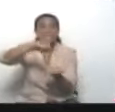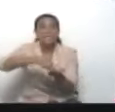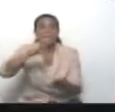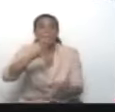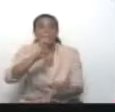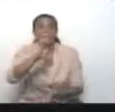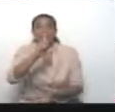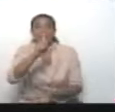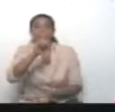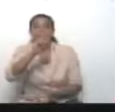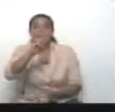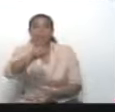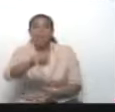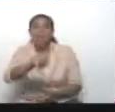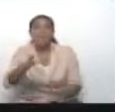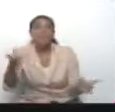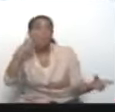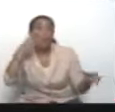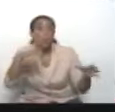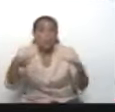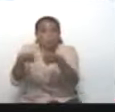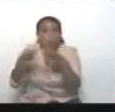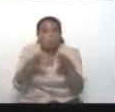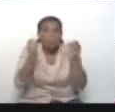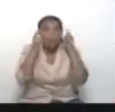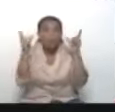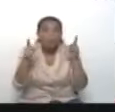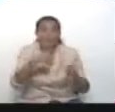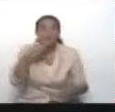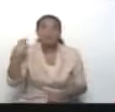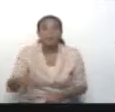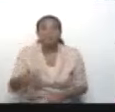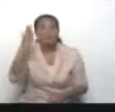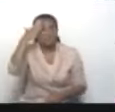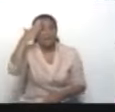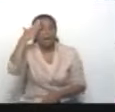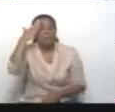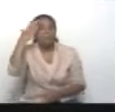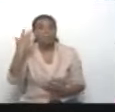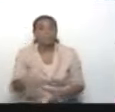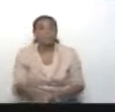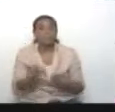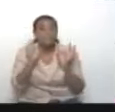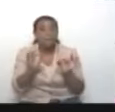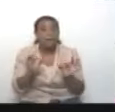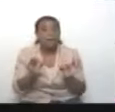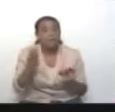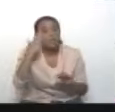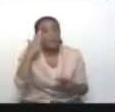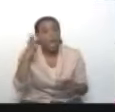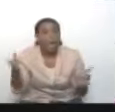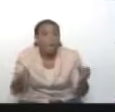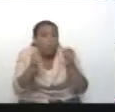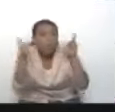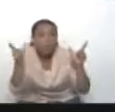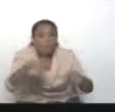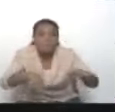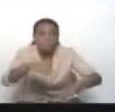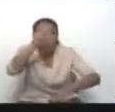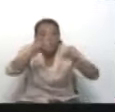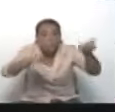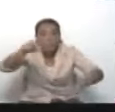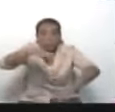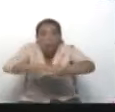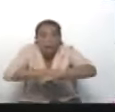Libera a los judíos y descubre los campos de concentración. La Unión Soviética, el ejército rojo. ¿Ah? Y